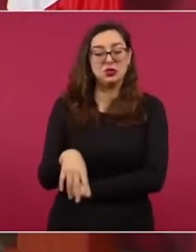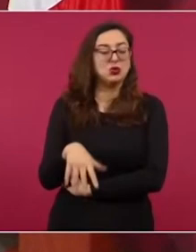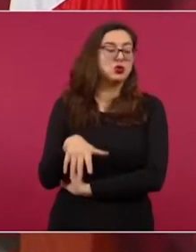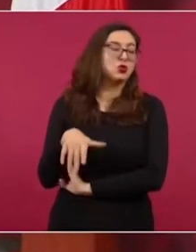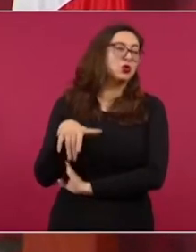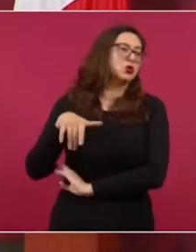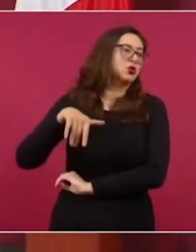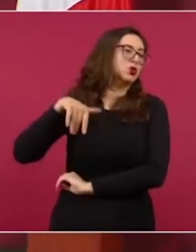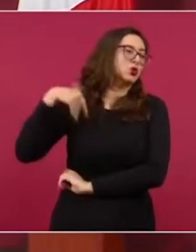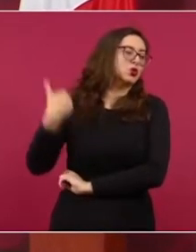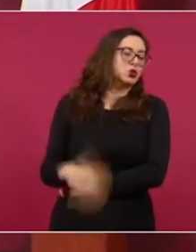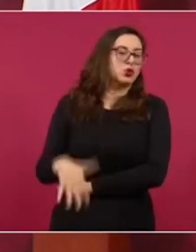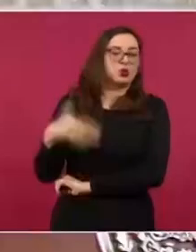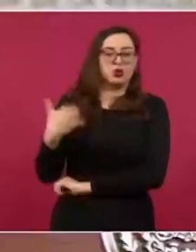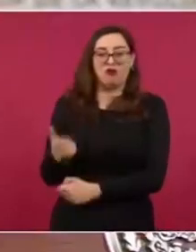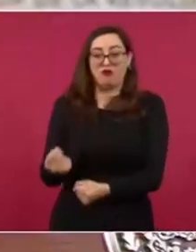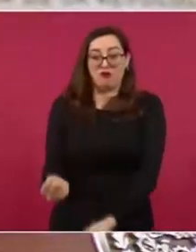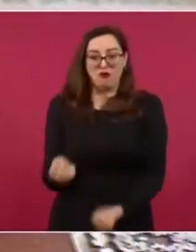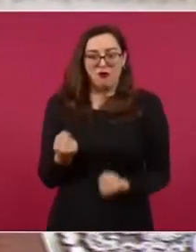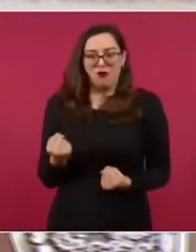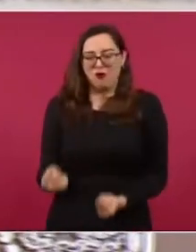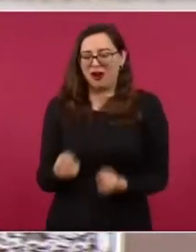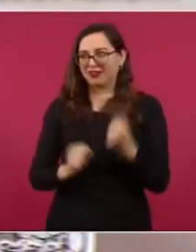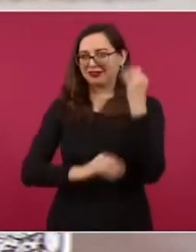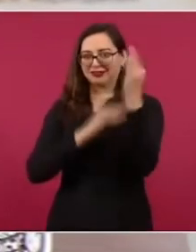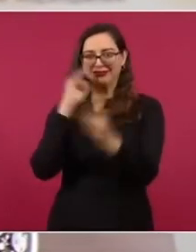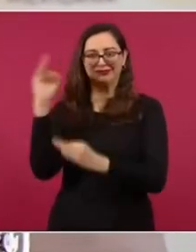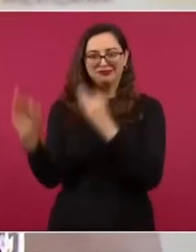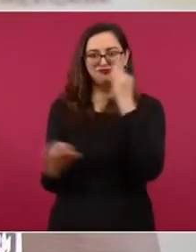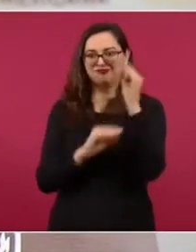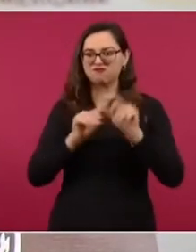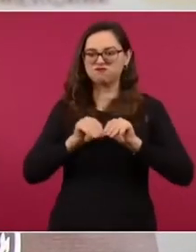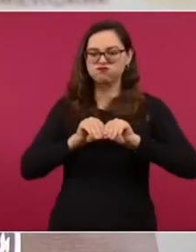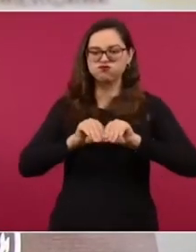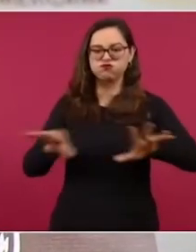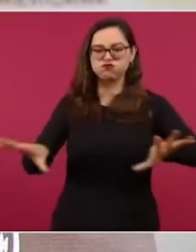muy, muy influyente